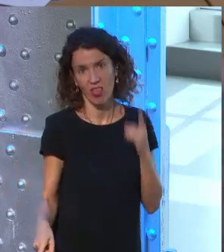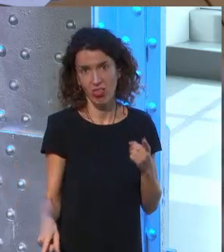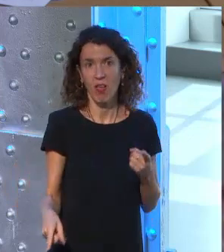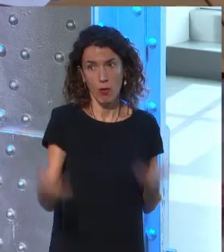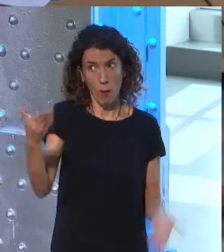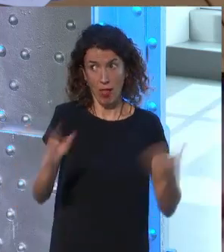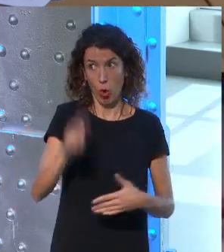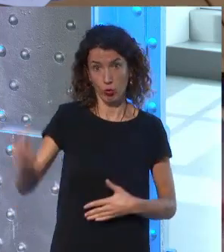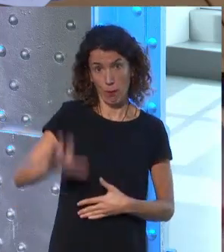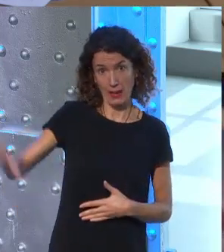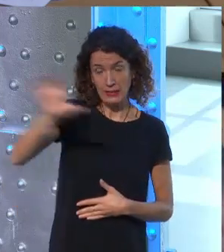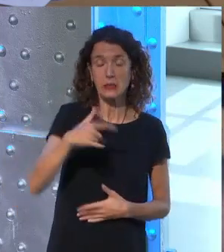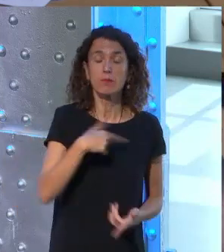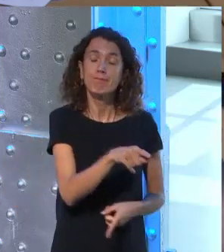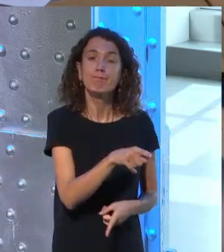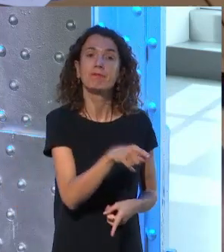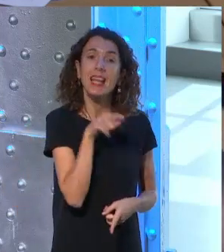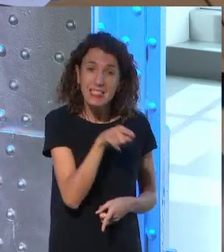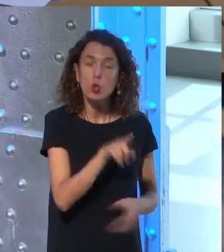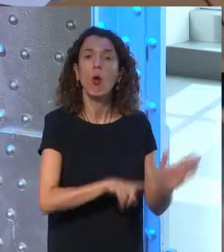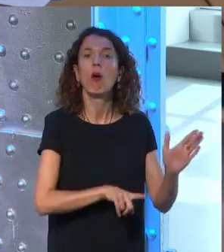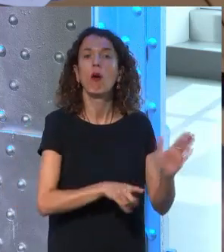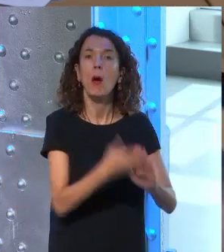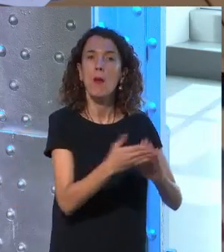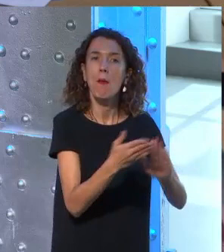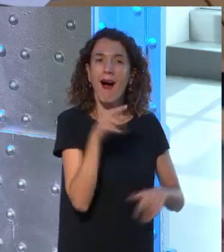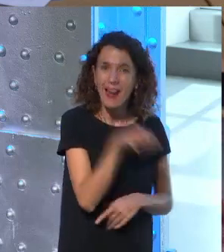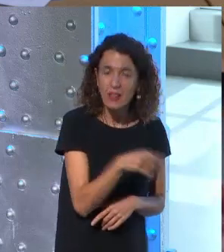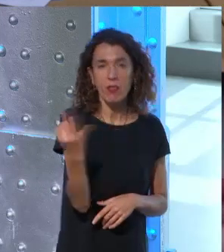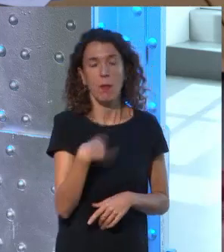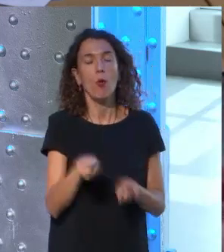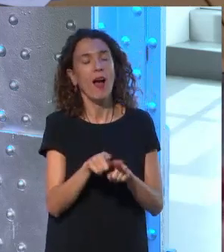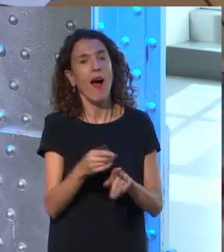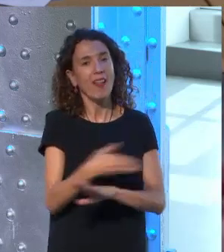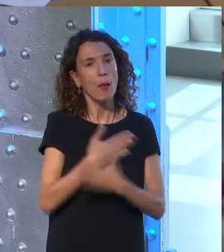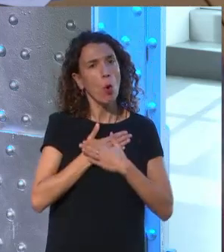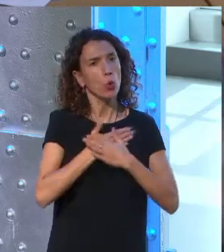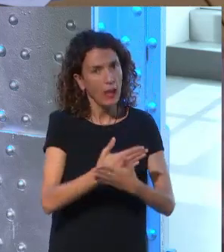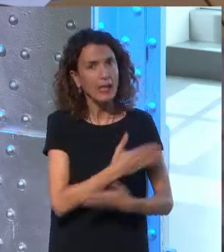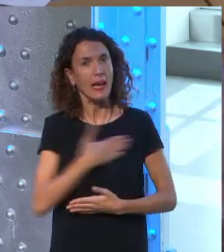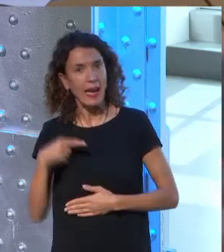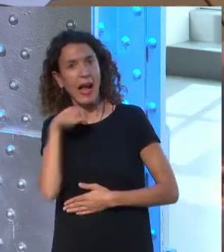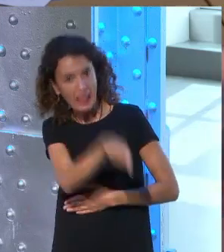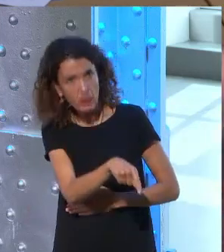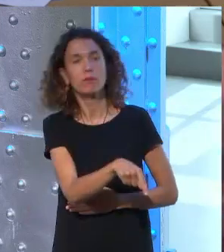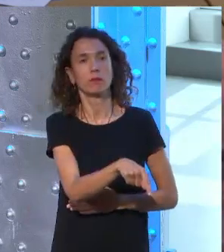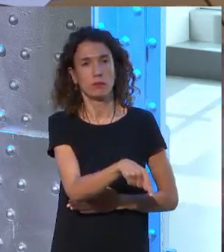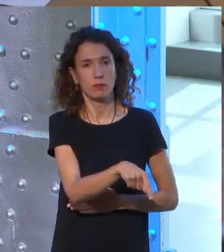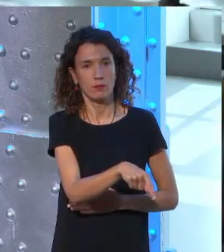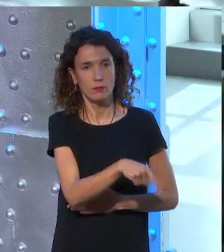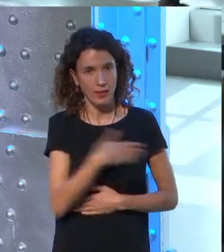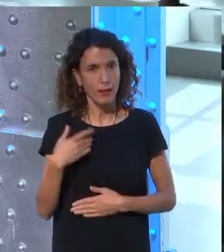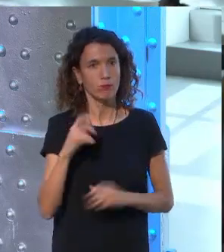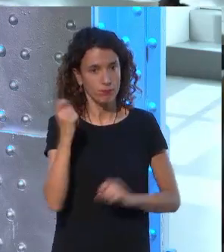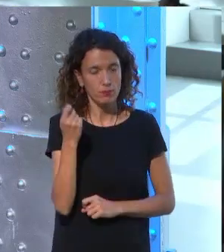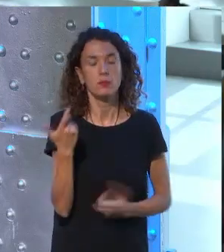creo que hacia ahí es hacia donde debemos ir, pero hay que tener voluntad de llegar ahí. Después Ricardo,